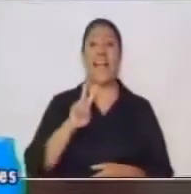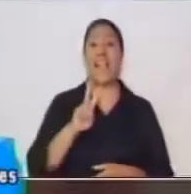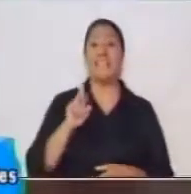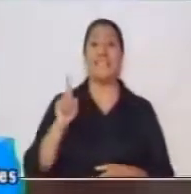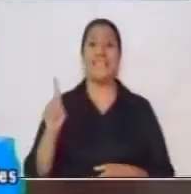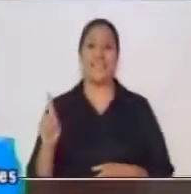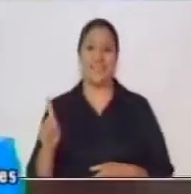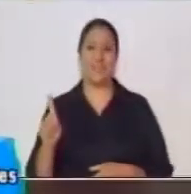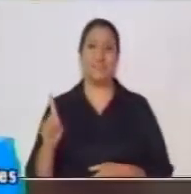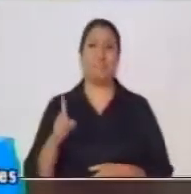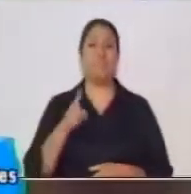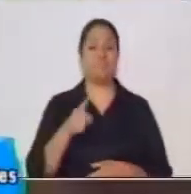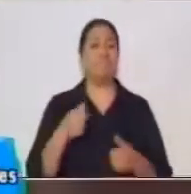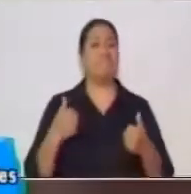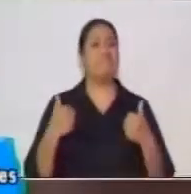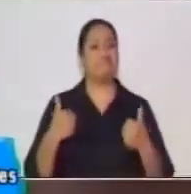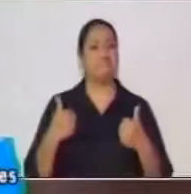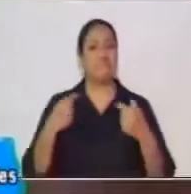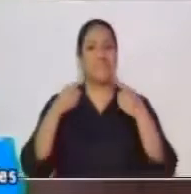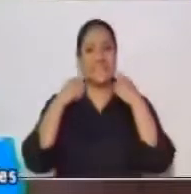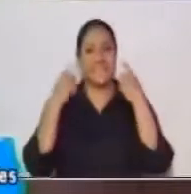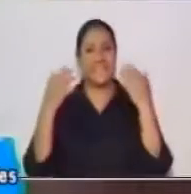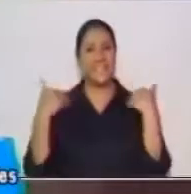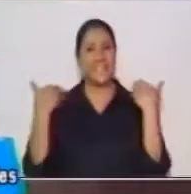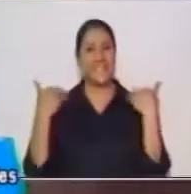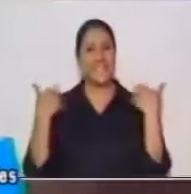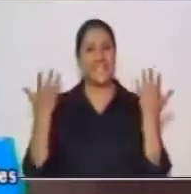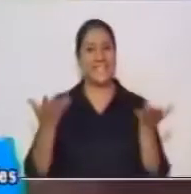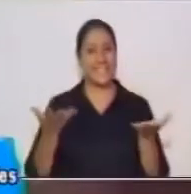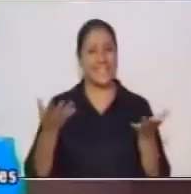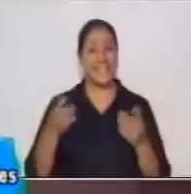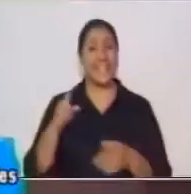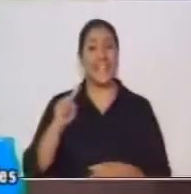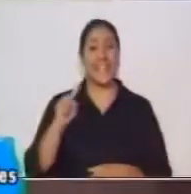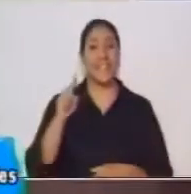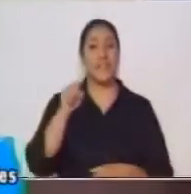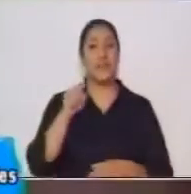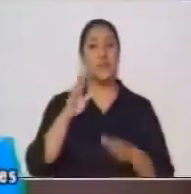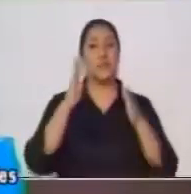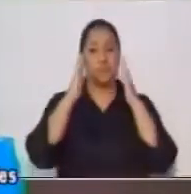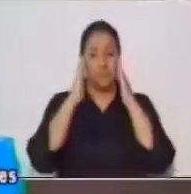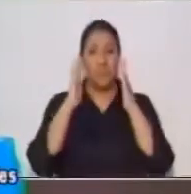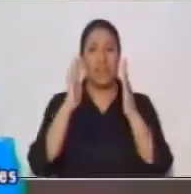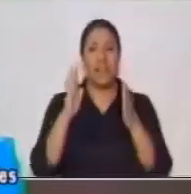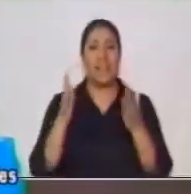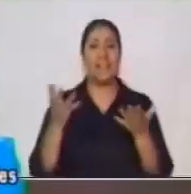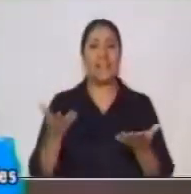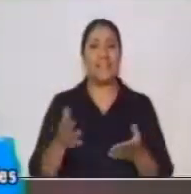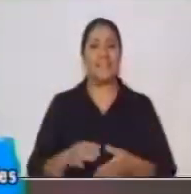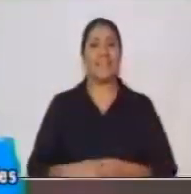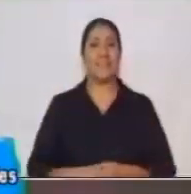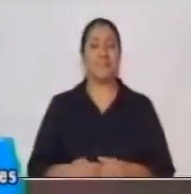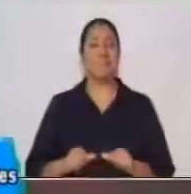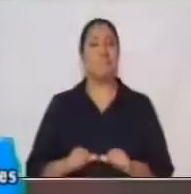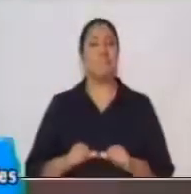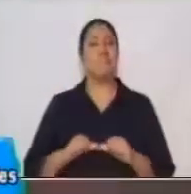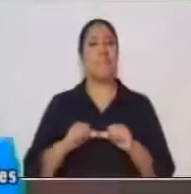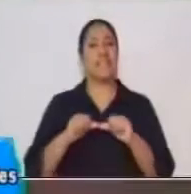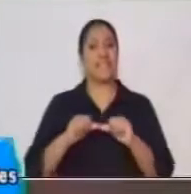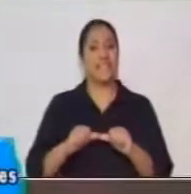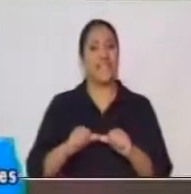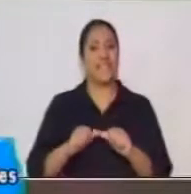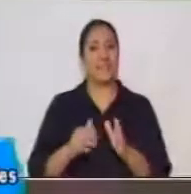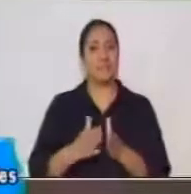21. Muy bien, te felicito. Significa que estás poniendo atención en seguir el